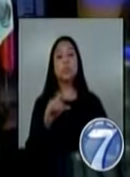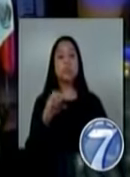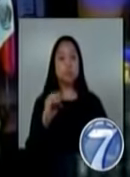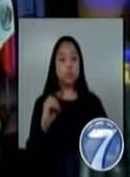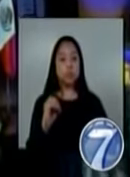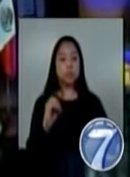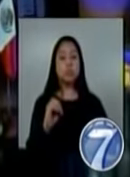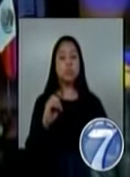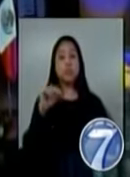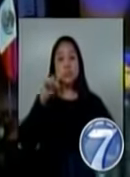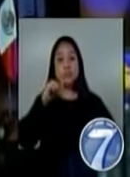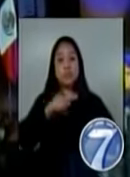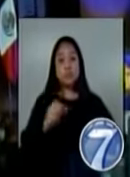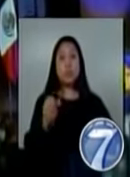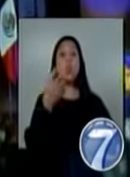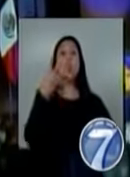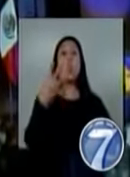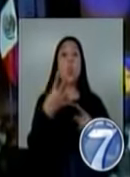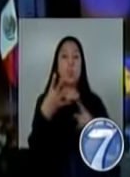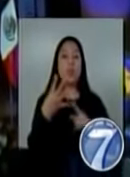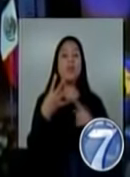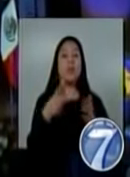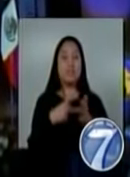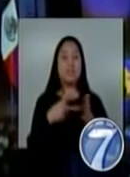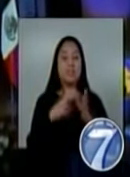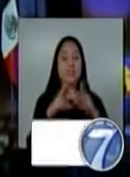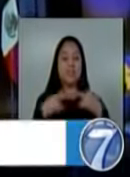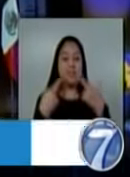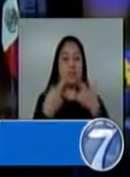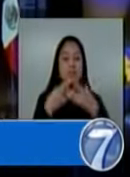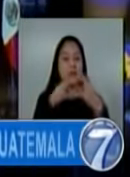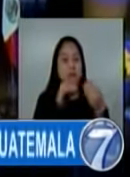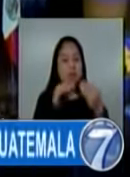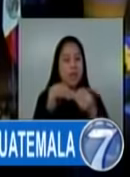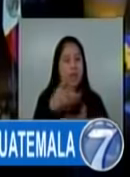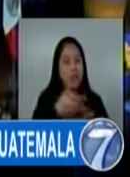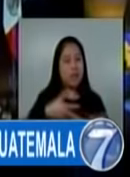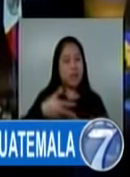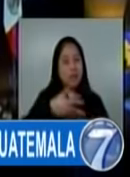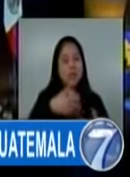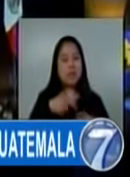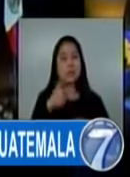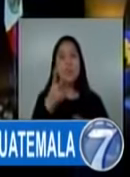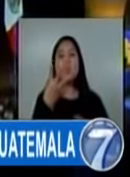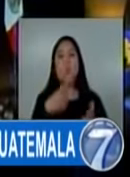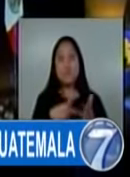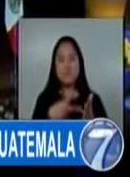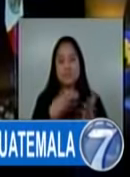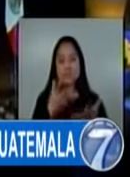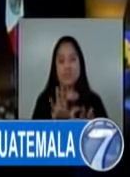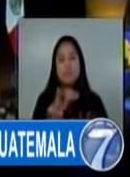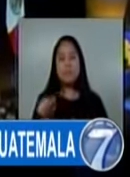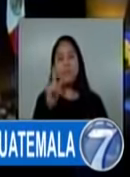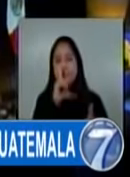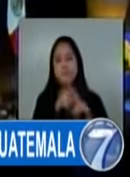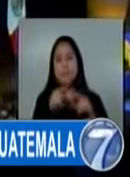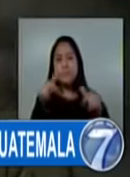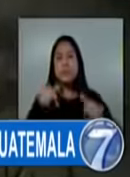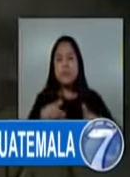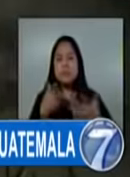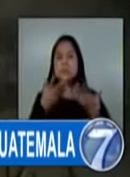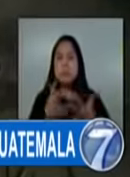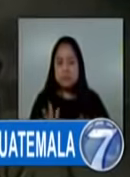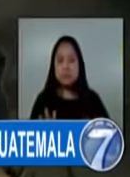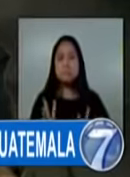Esta es la cuarta vez que tenemos la posibilidad de conversar y hemos logrado aterrizar